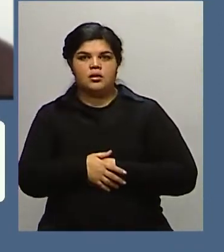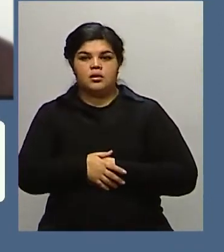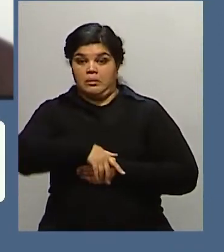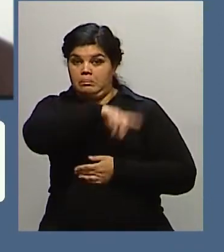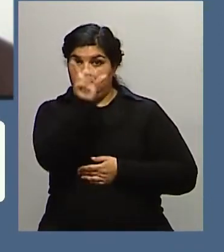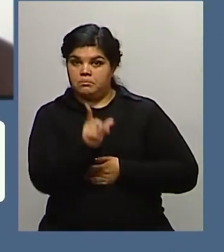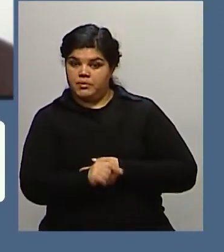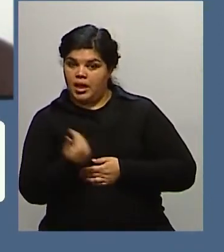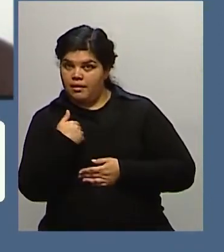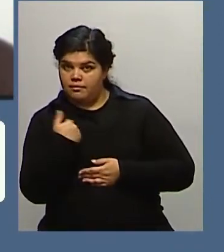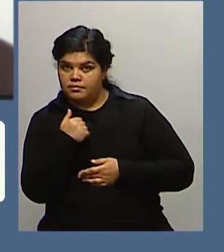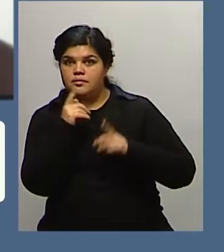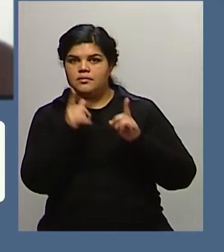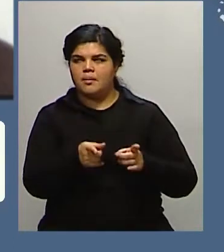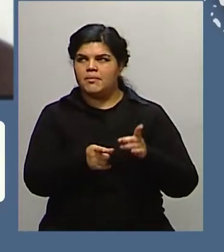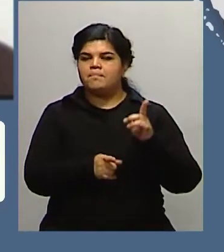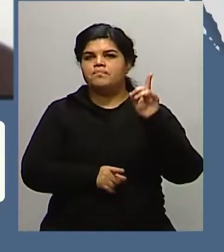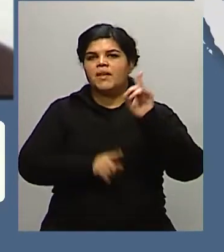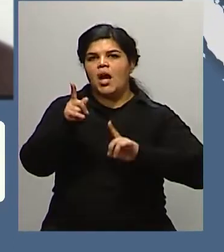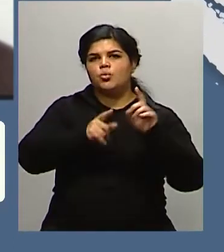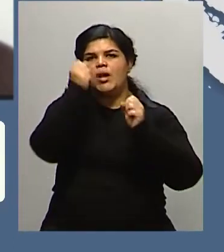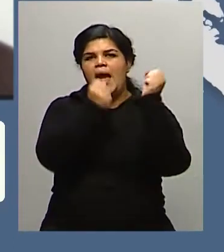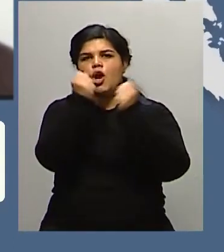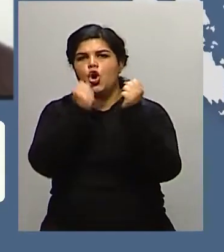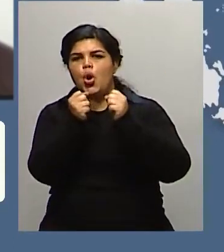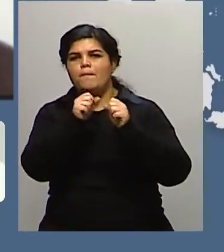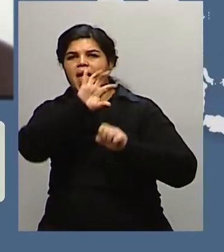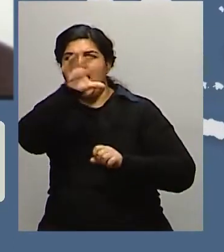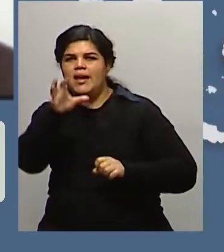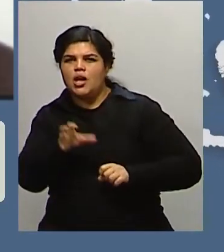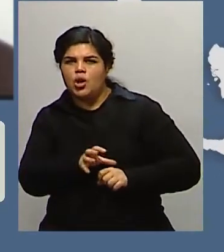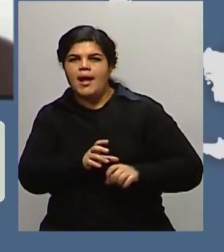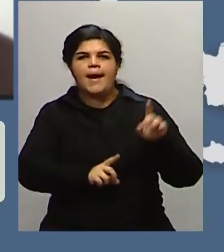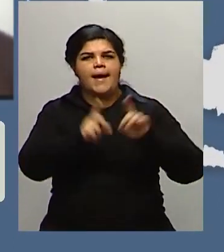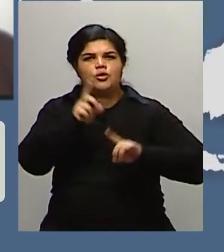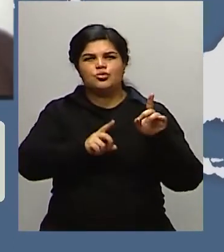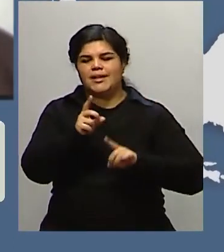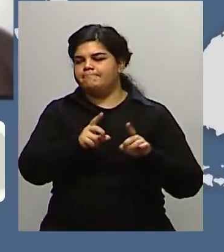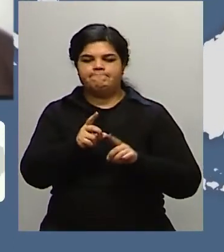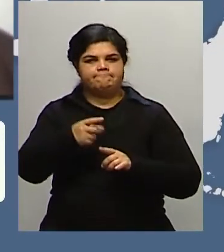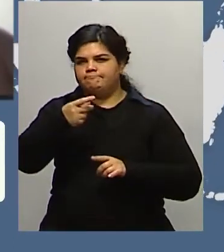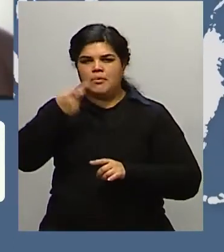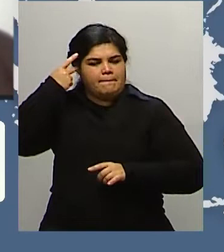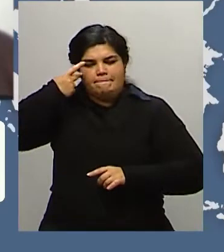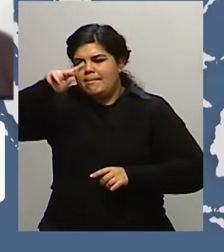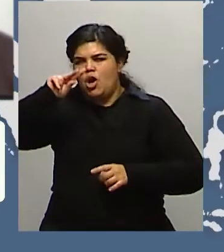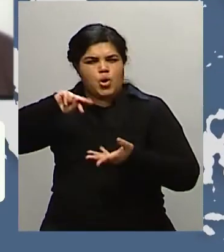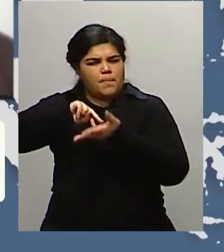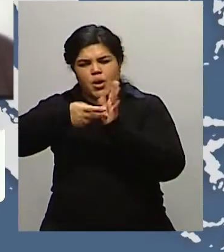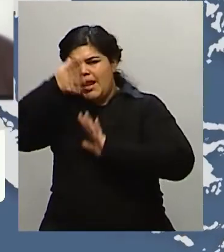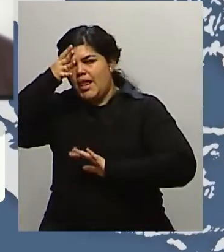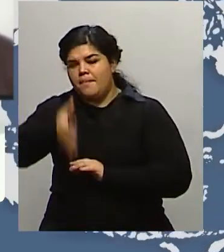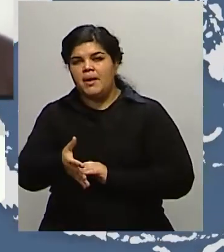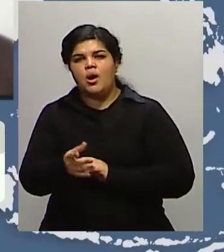una faceta que es negativa para algunas economías. ¿Y cuál sería? ¿Cuáles son los que salen perdiendo económicamente a partir de